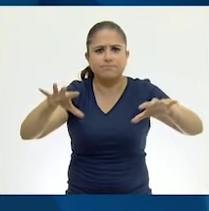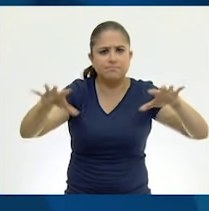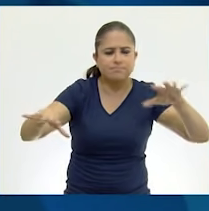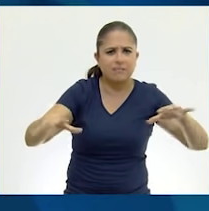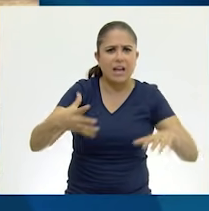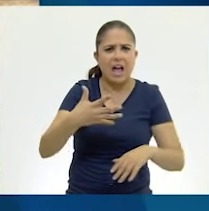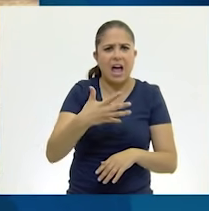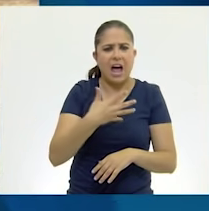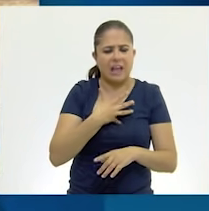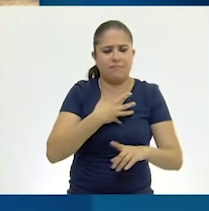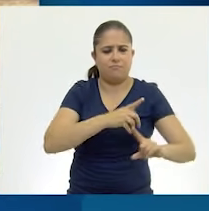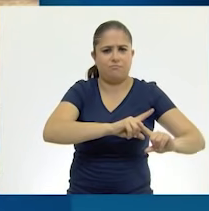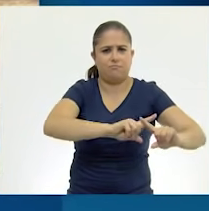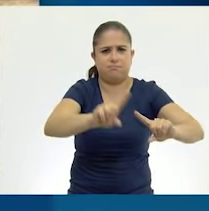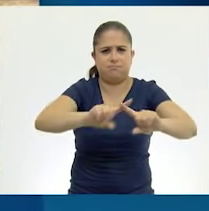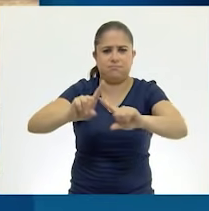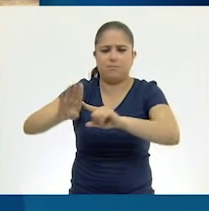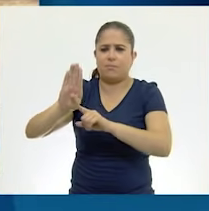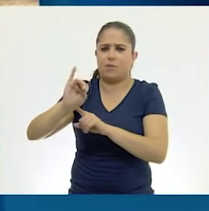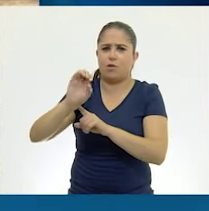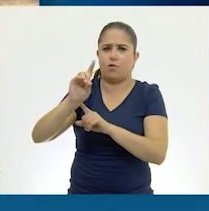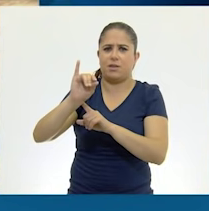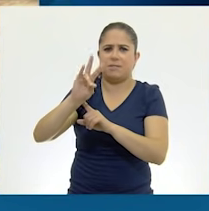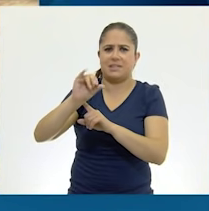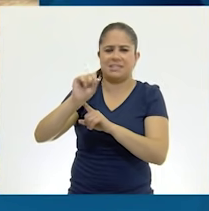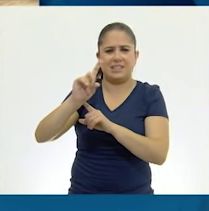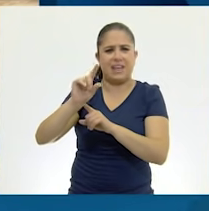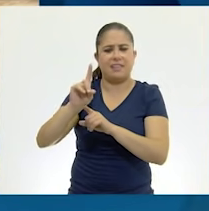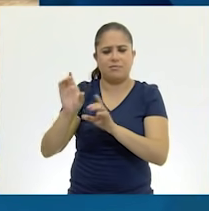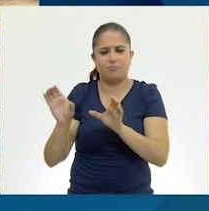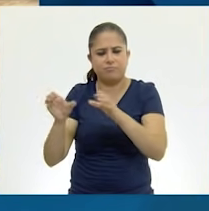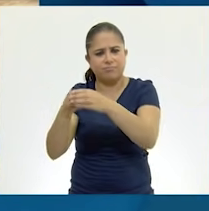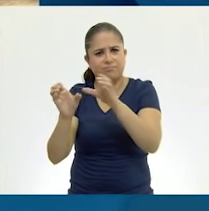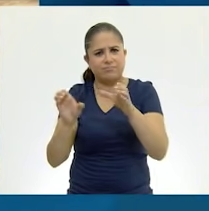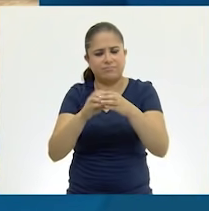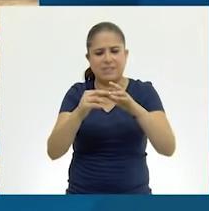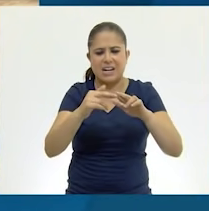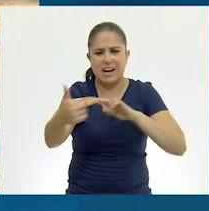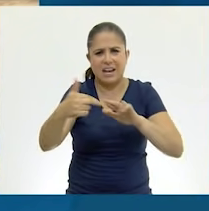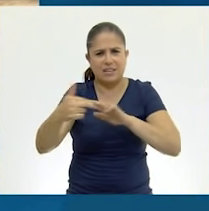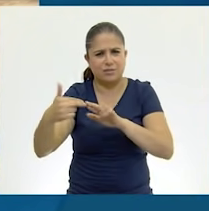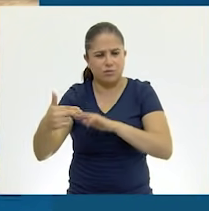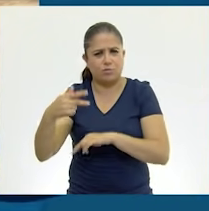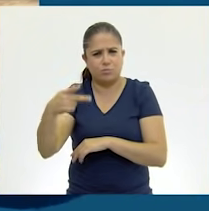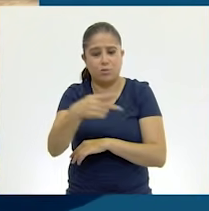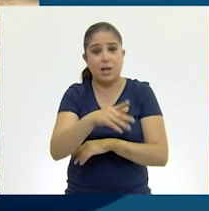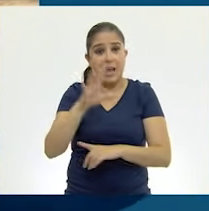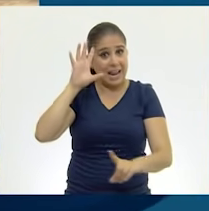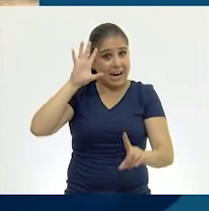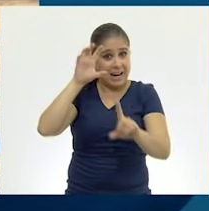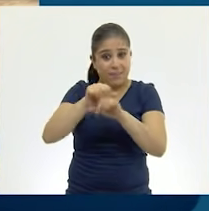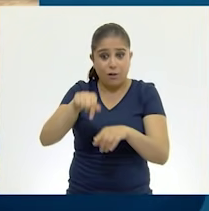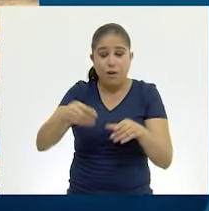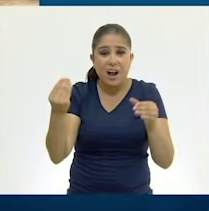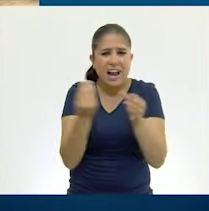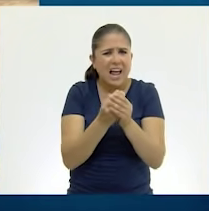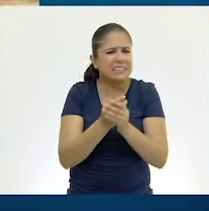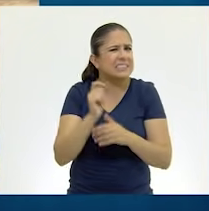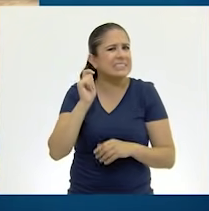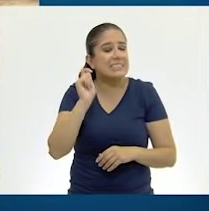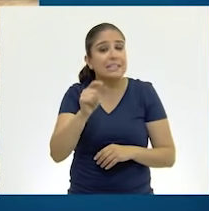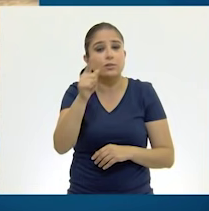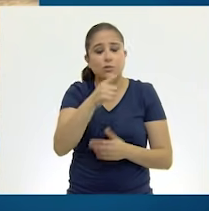determinada biodiversidad, así como un conjunto de interrelaciones particulares. El reto de esta clase consiste